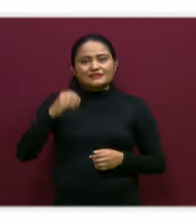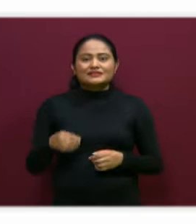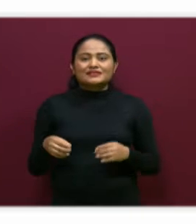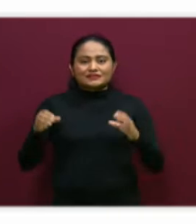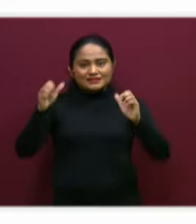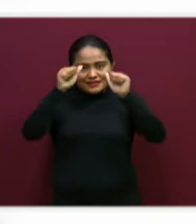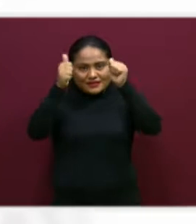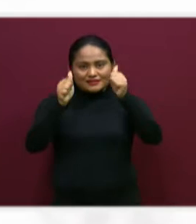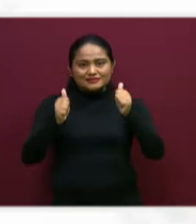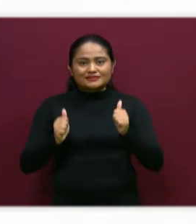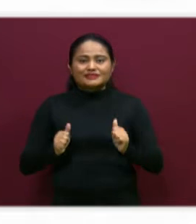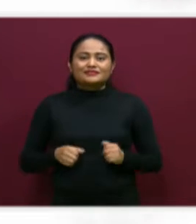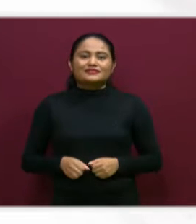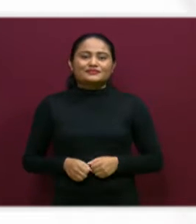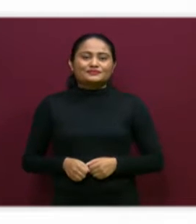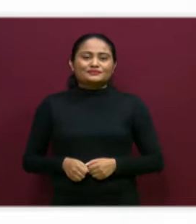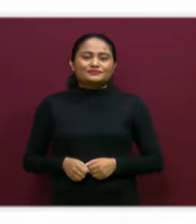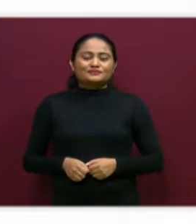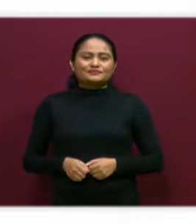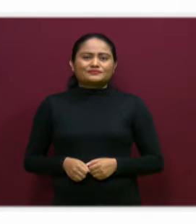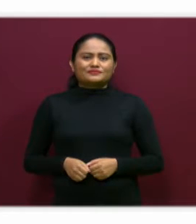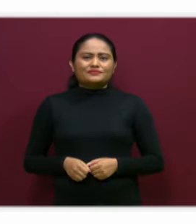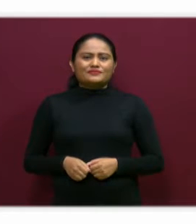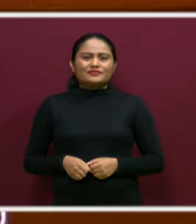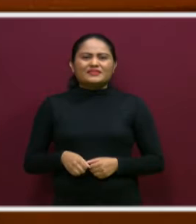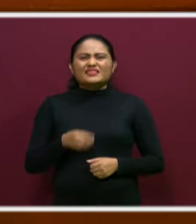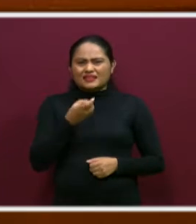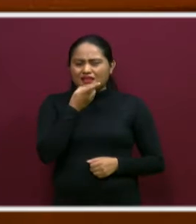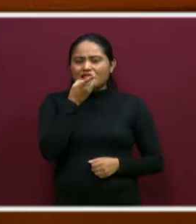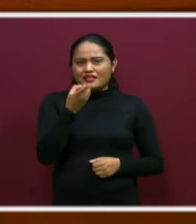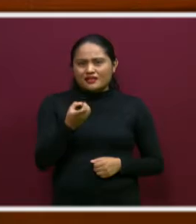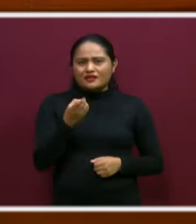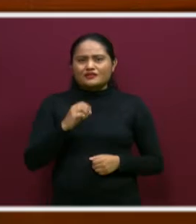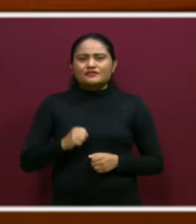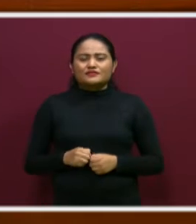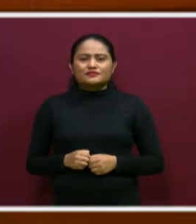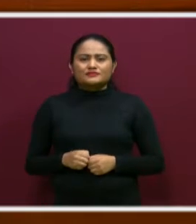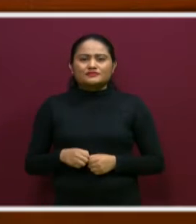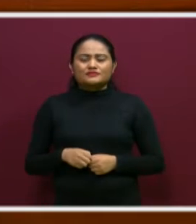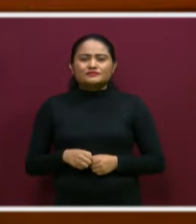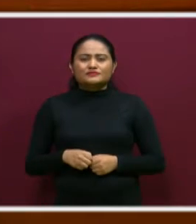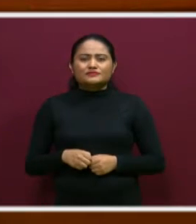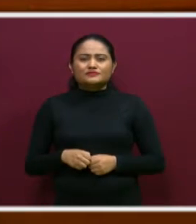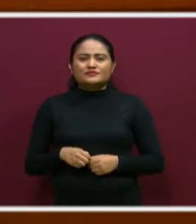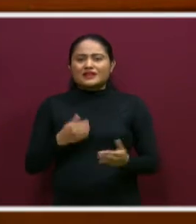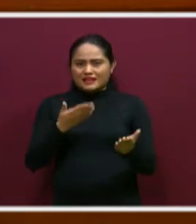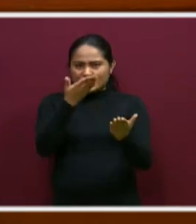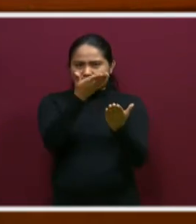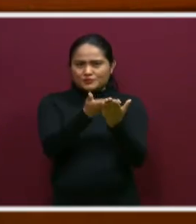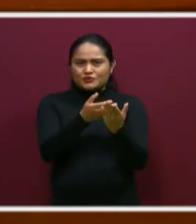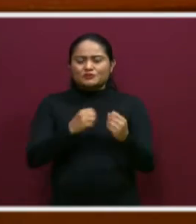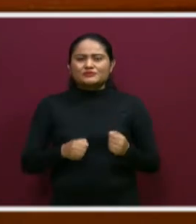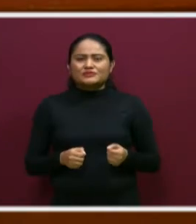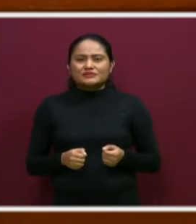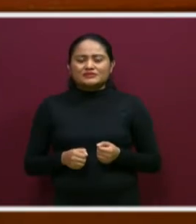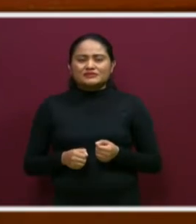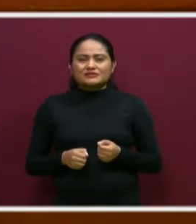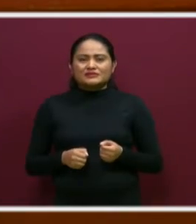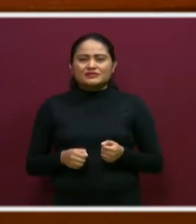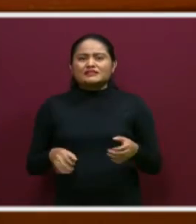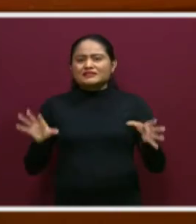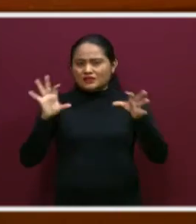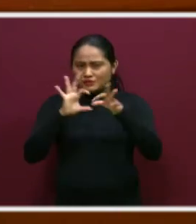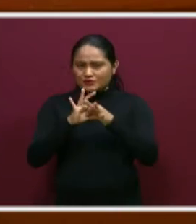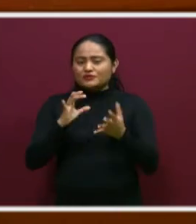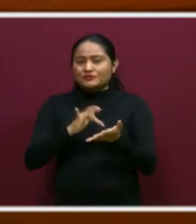en este sentido comentarte que parte de esta propuesta que se ha armado ha sido gracias a la colaboración